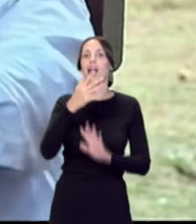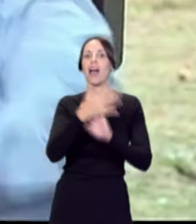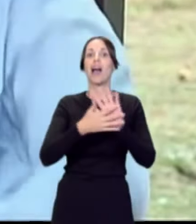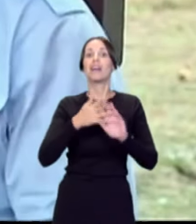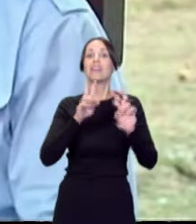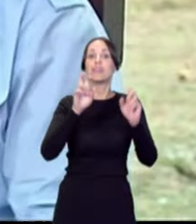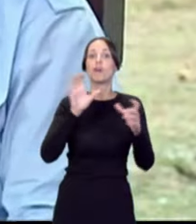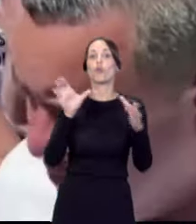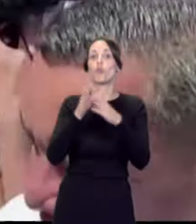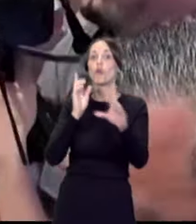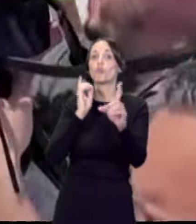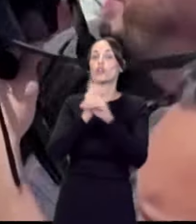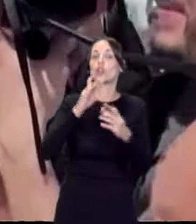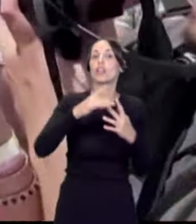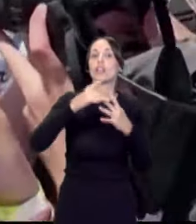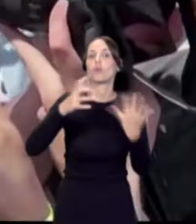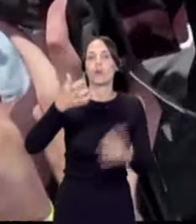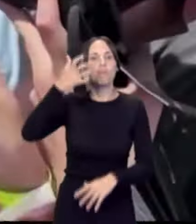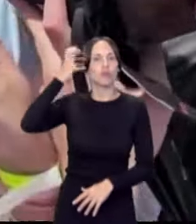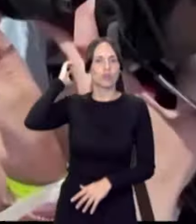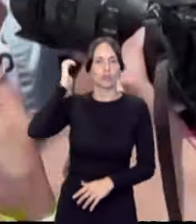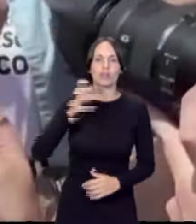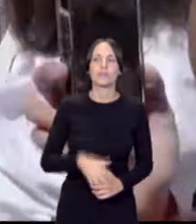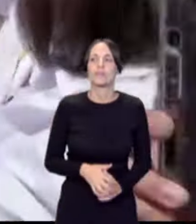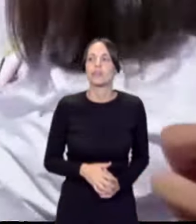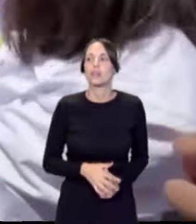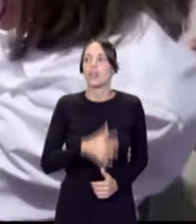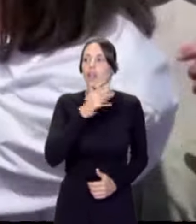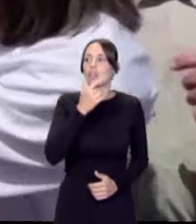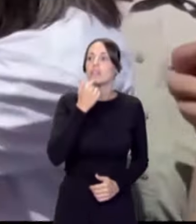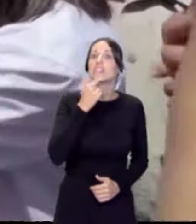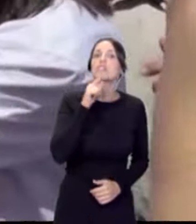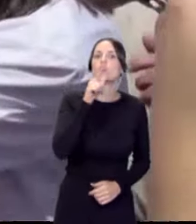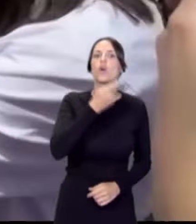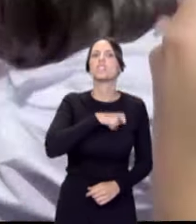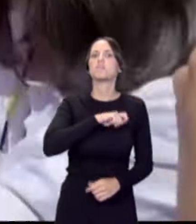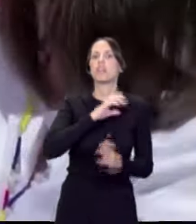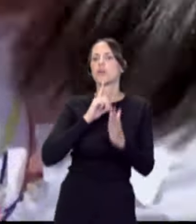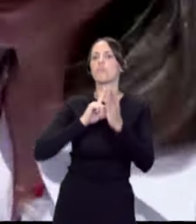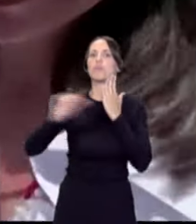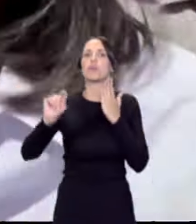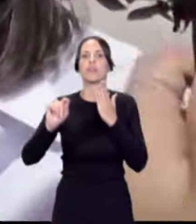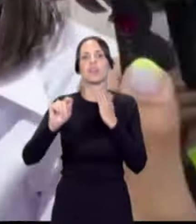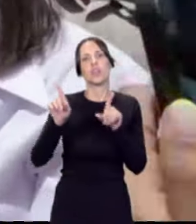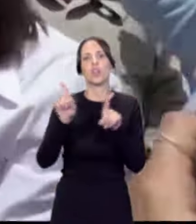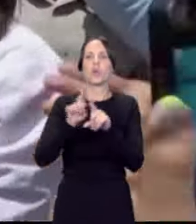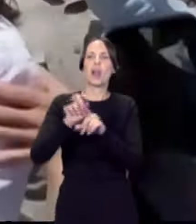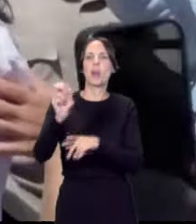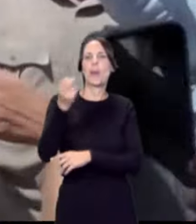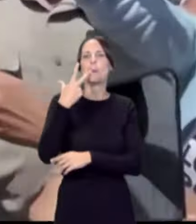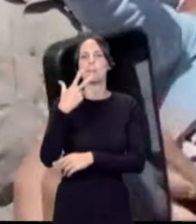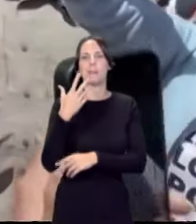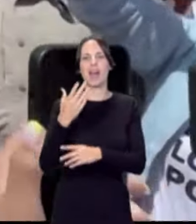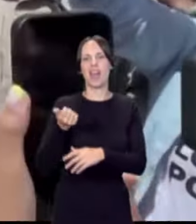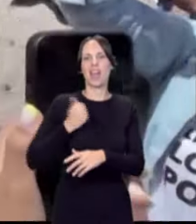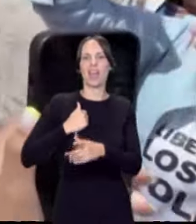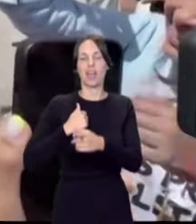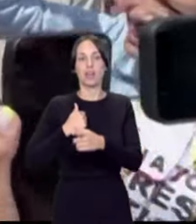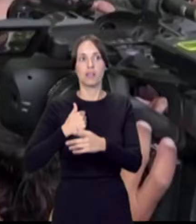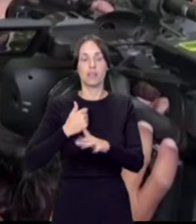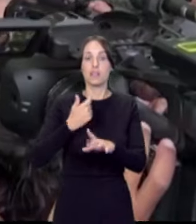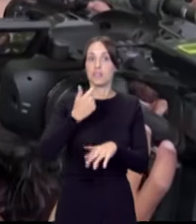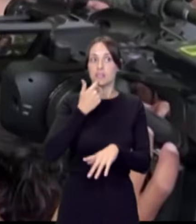de la oposición, María Corina Machado. La acusó de haber huido a España y estar en una tasca. Machado se dirigió a los venezolanos